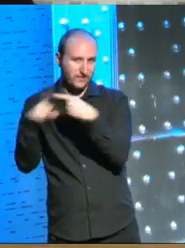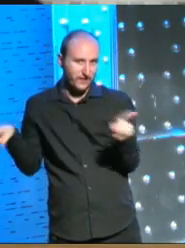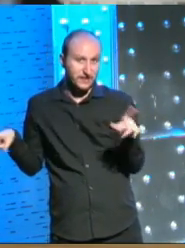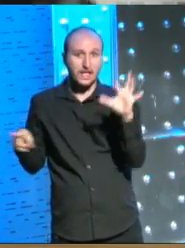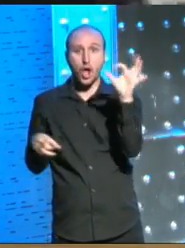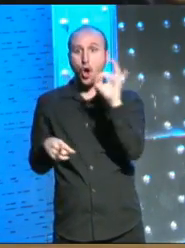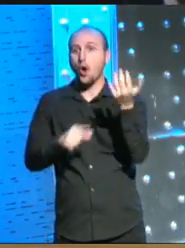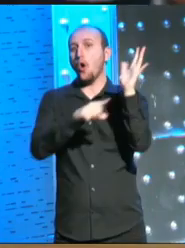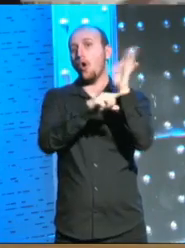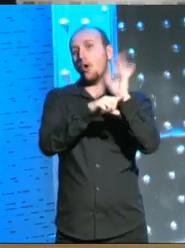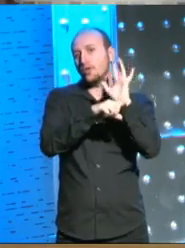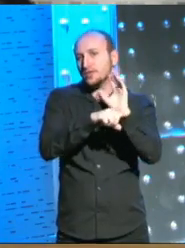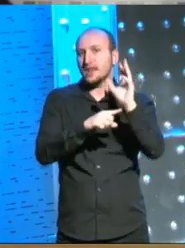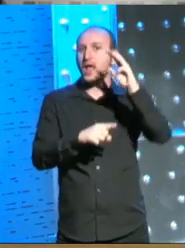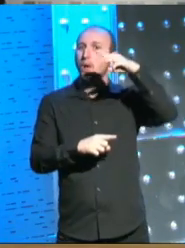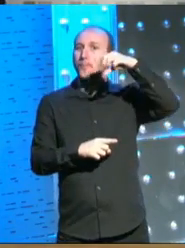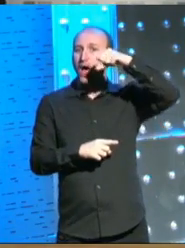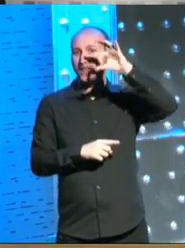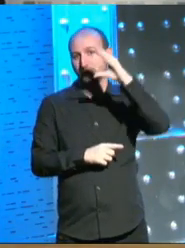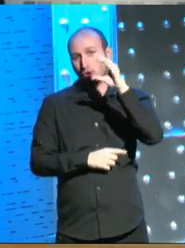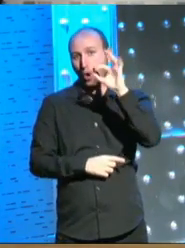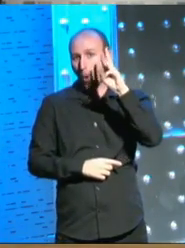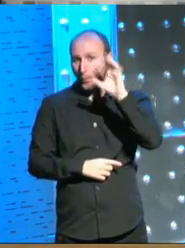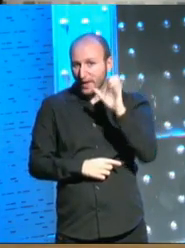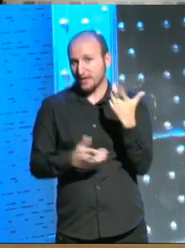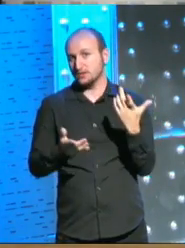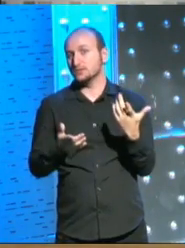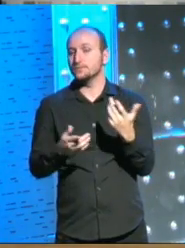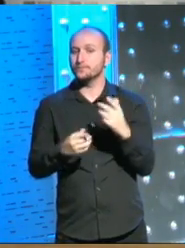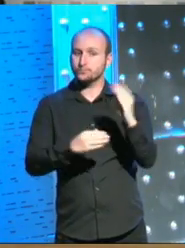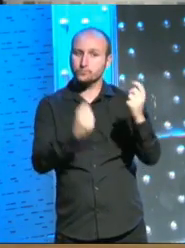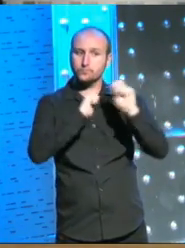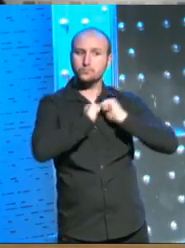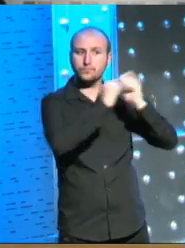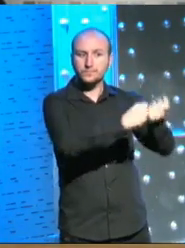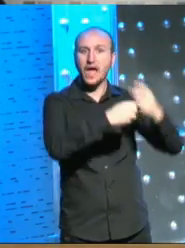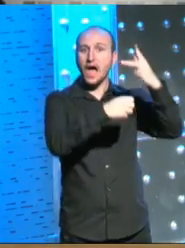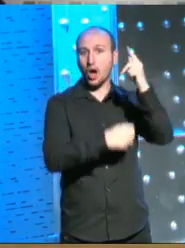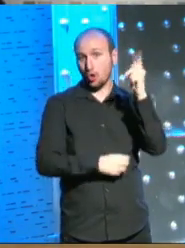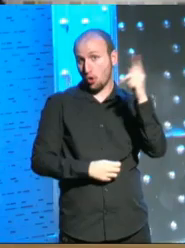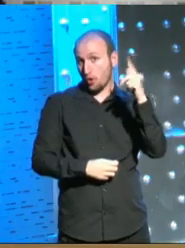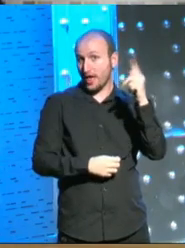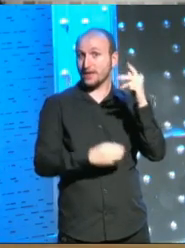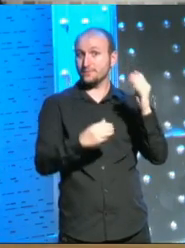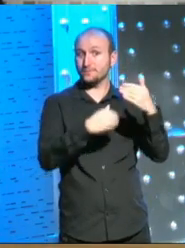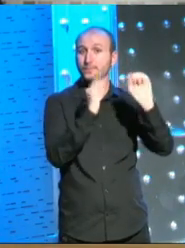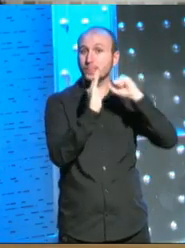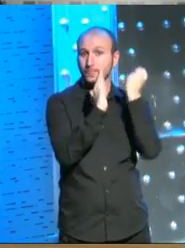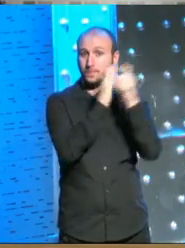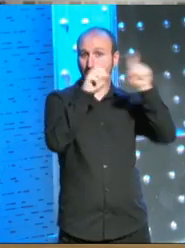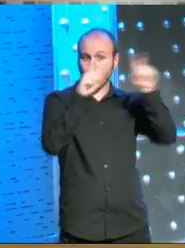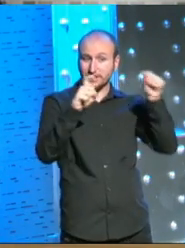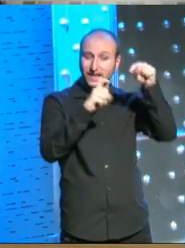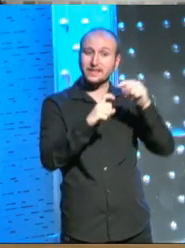o como el Cinemascope. Le encarga a Kodak que le suministre una película que tenga imágenes